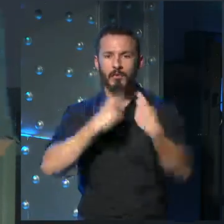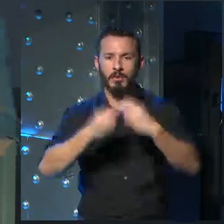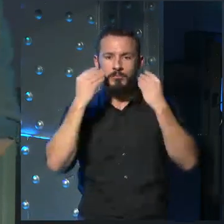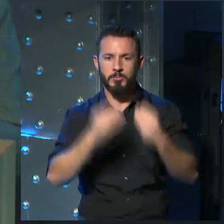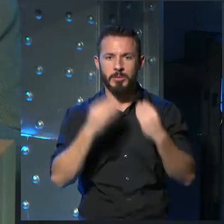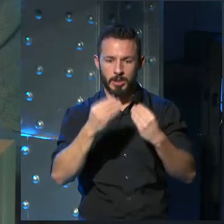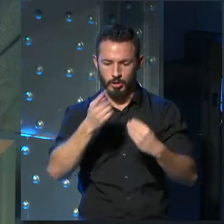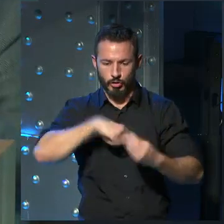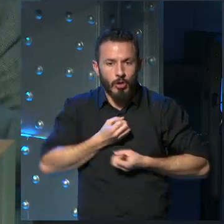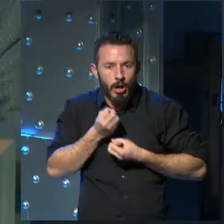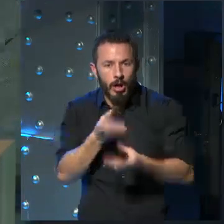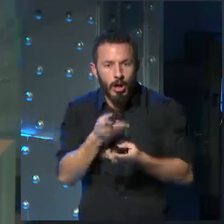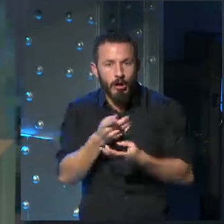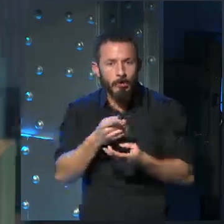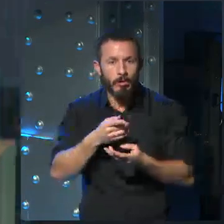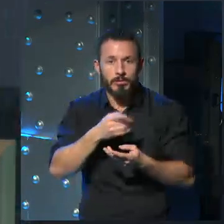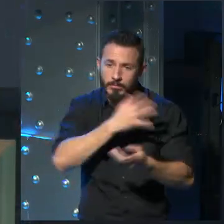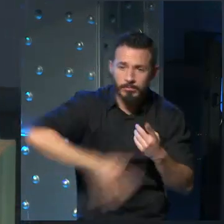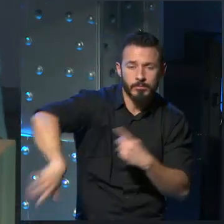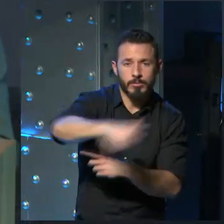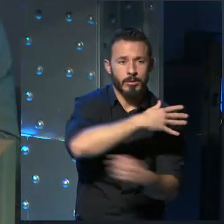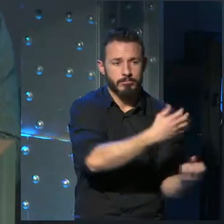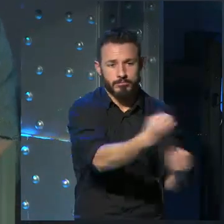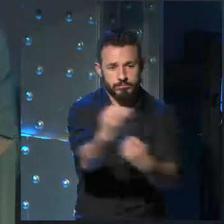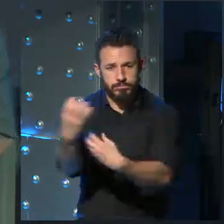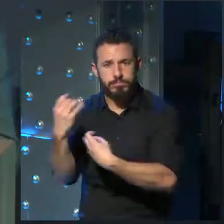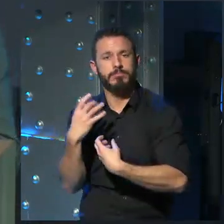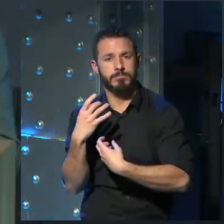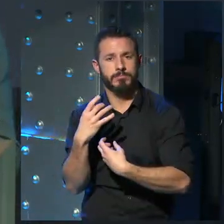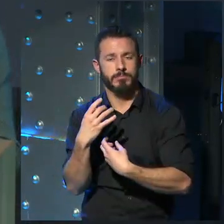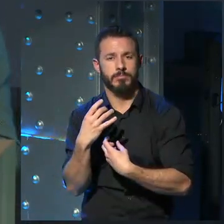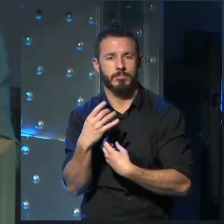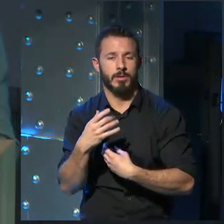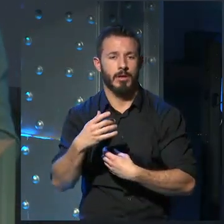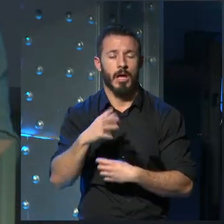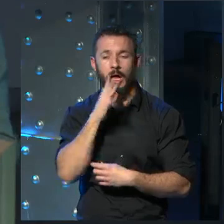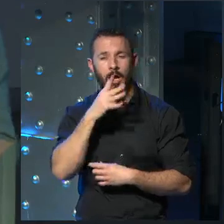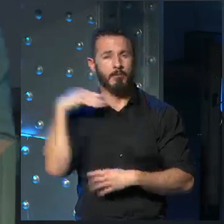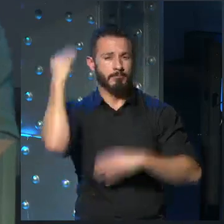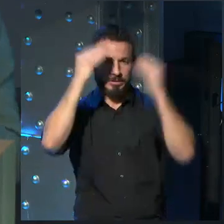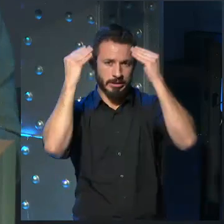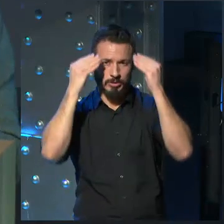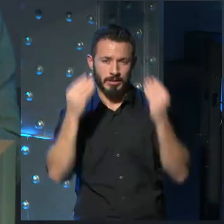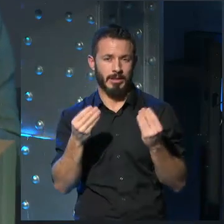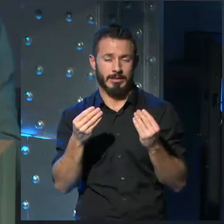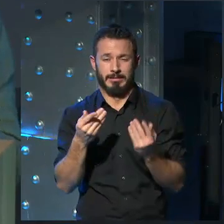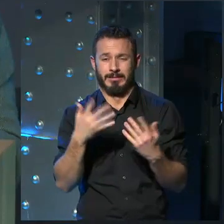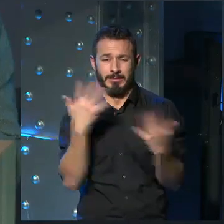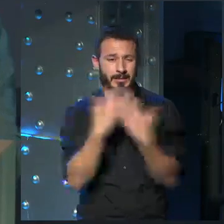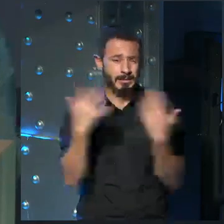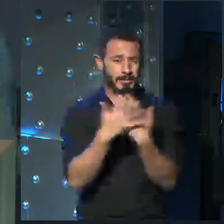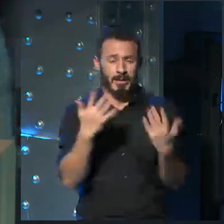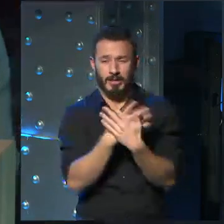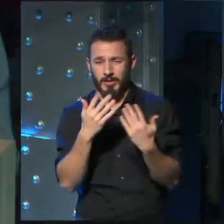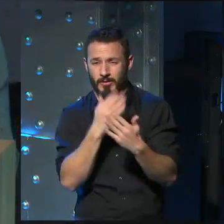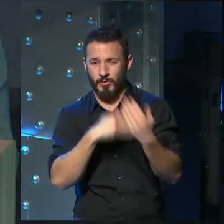aportamos nosotros mismos y todo lo que se relaciona con nosotros. Pensemos que esas combinaciones van a llevarnos a nuevos